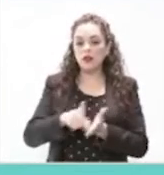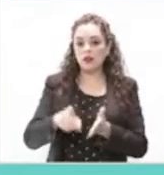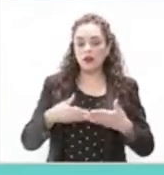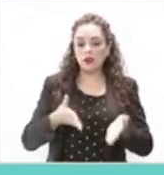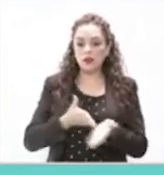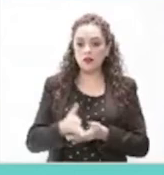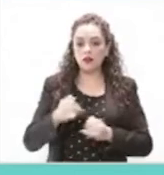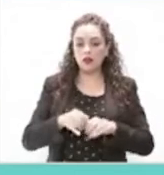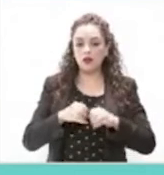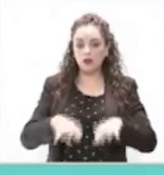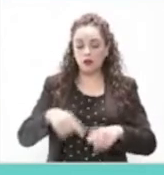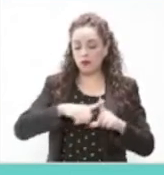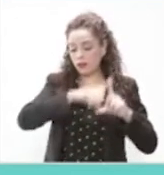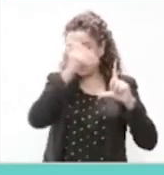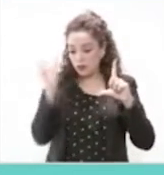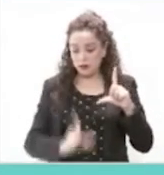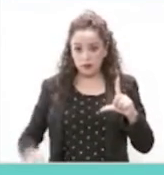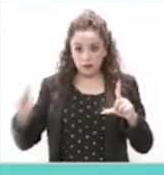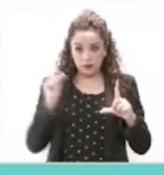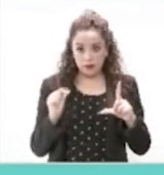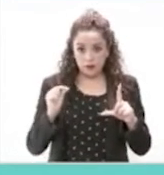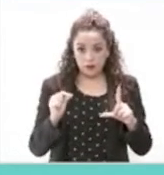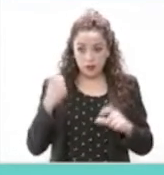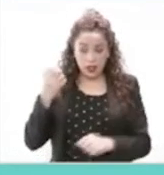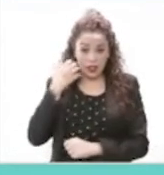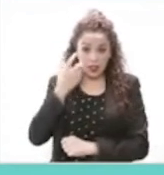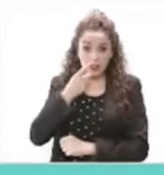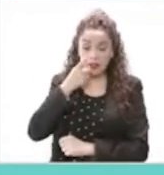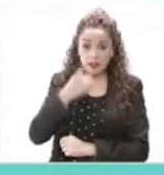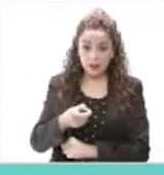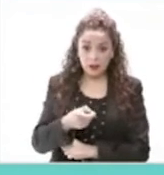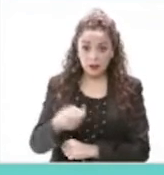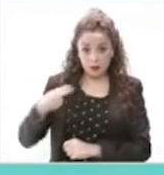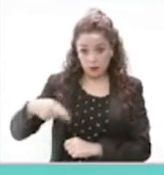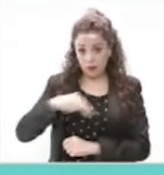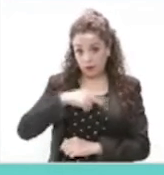territorio nacional, sin que ello implique de ninguna manera